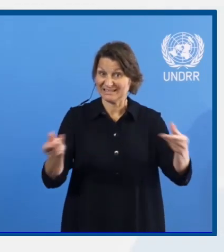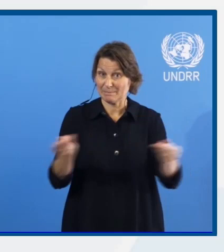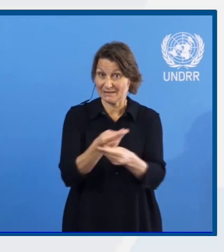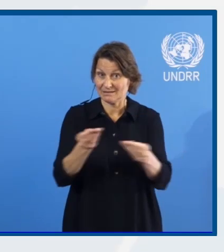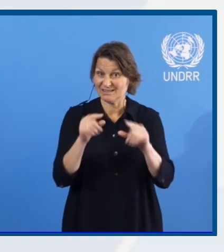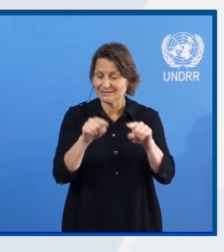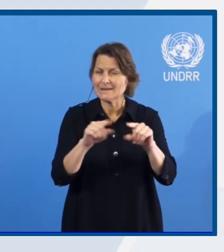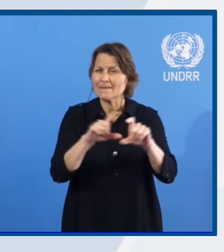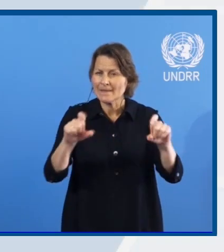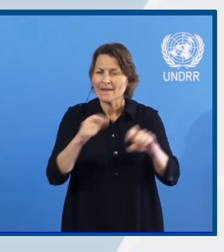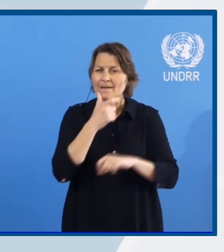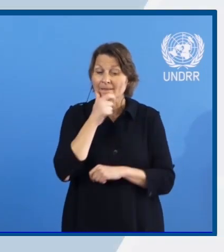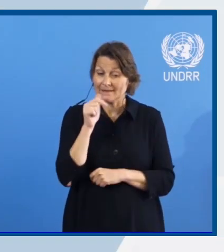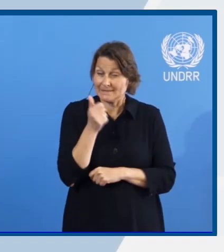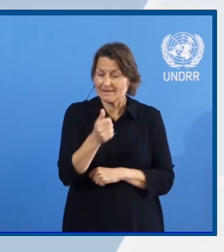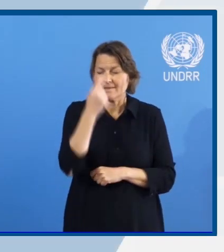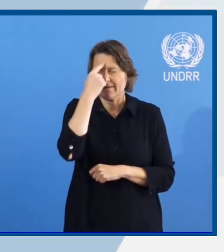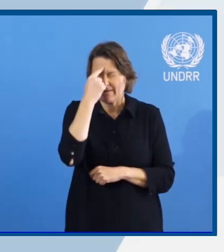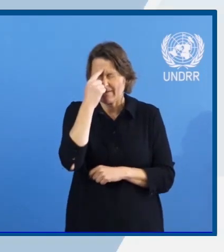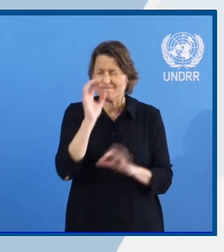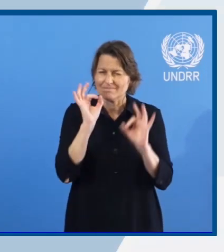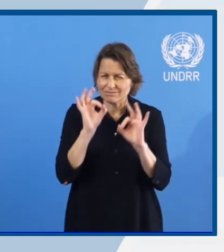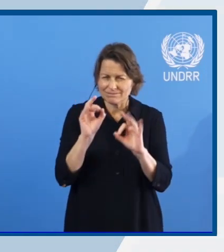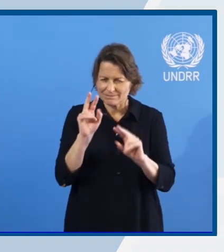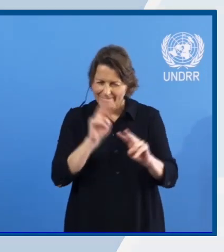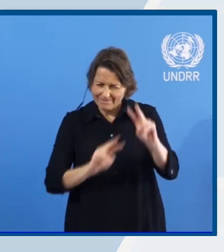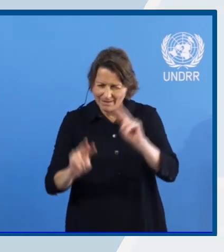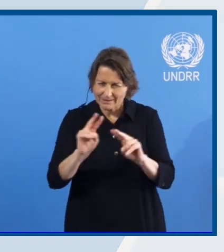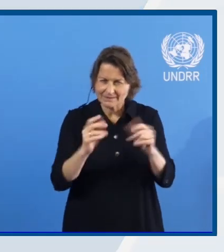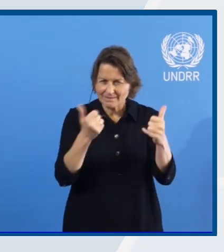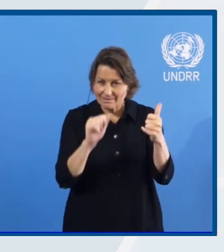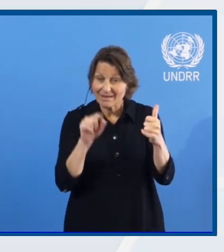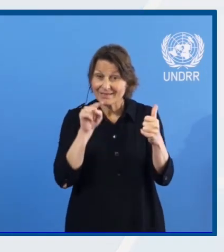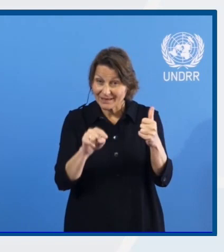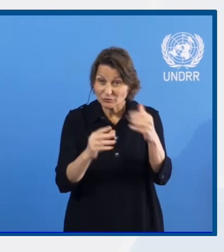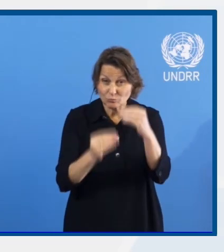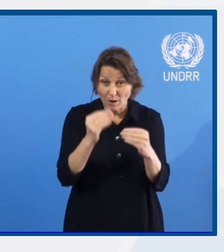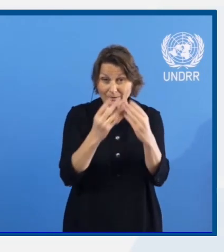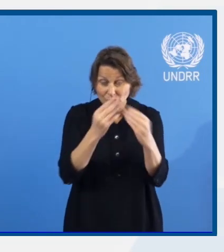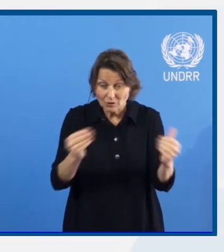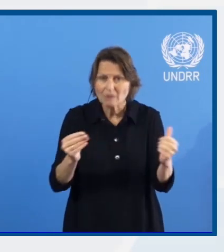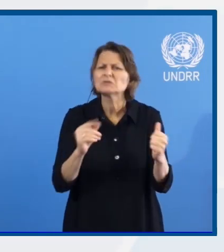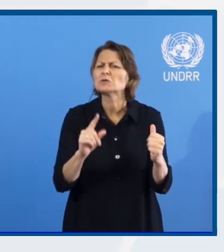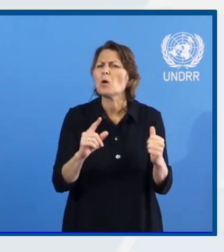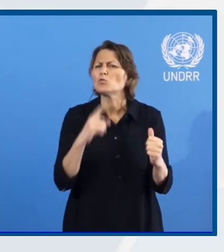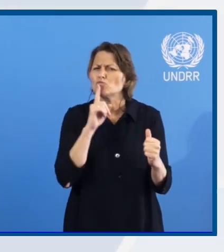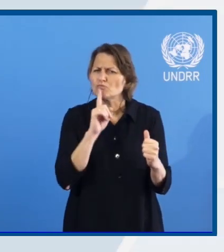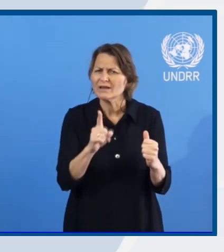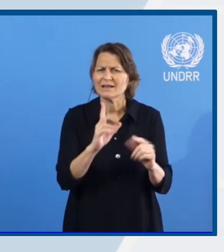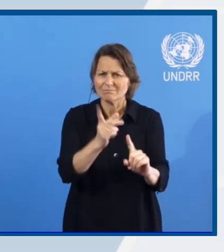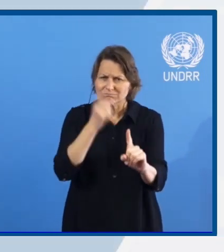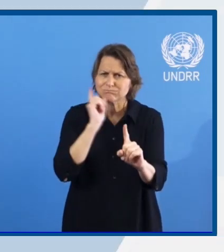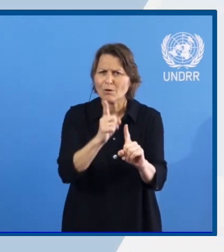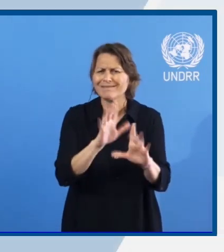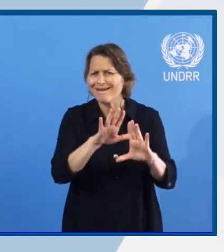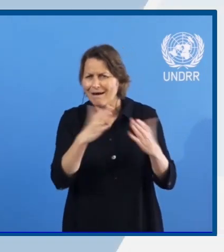oriento mi producción. Entonces estamos justamente en esa disyuntiva, desde hasta dónde debe llegar el Estado en esquemas de aseguramiento o de